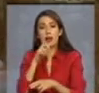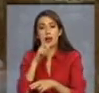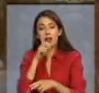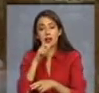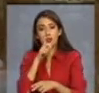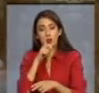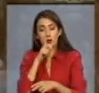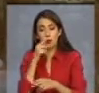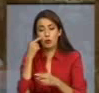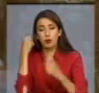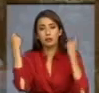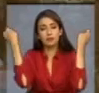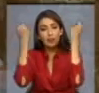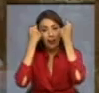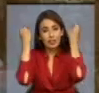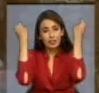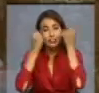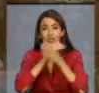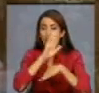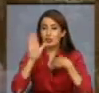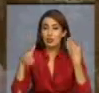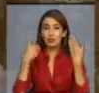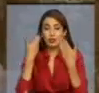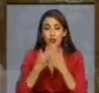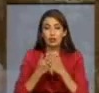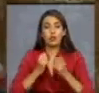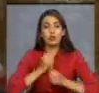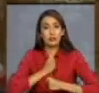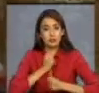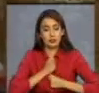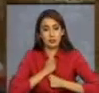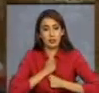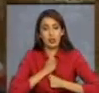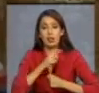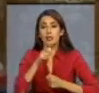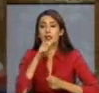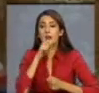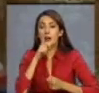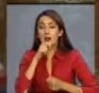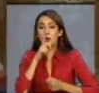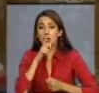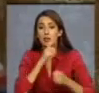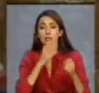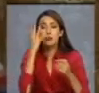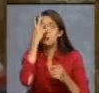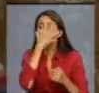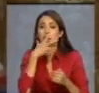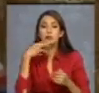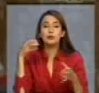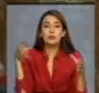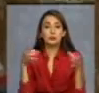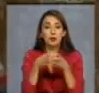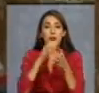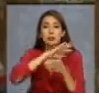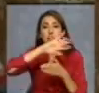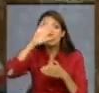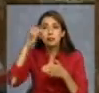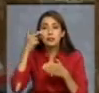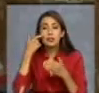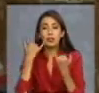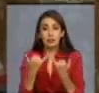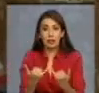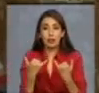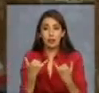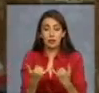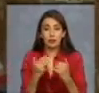Tacunga para gozar junto con ustedes de la calidez de La Tacunga, de las maravillosas paisajes, de sus maravillosos paisajes